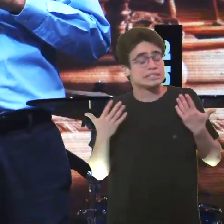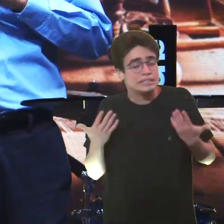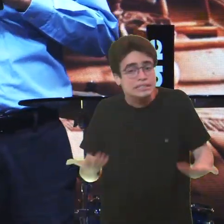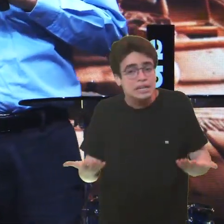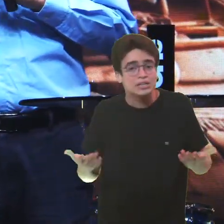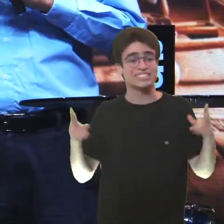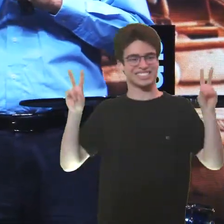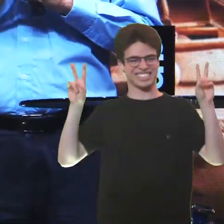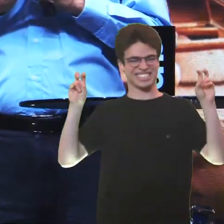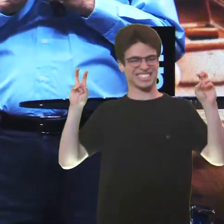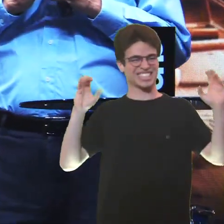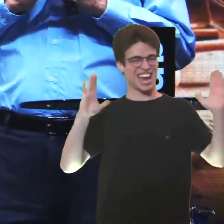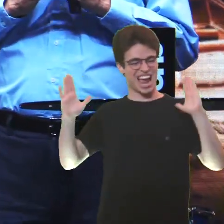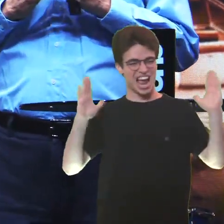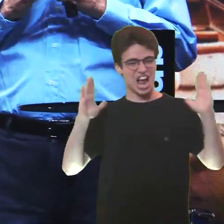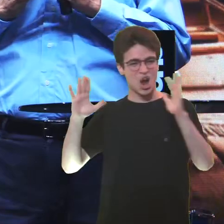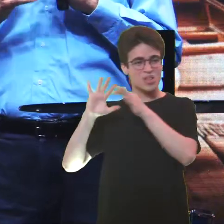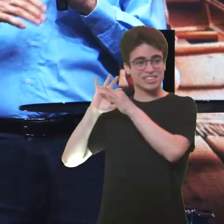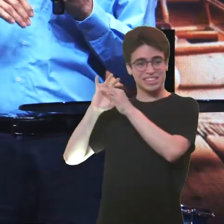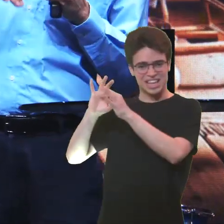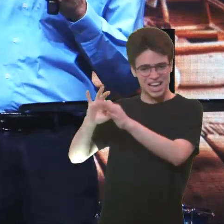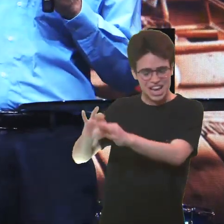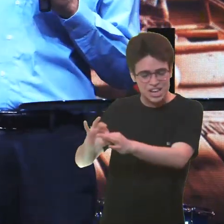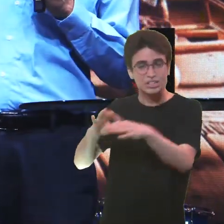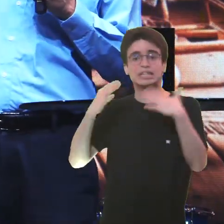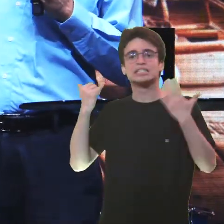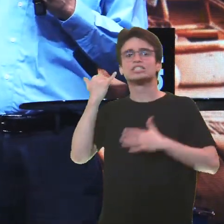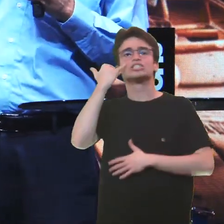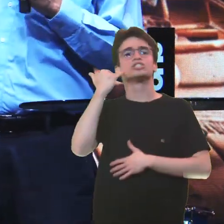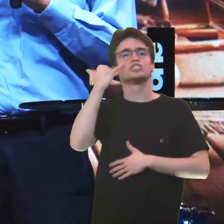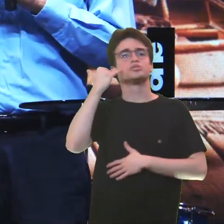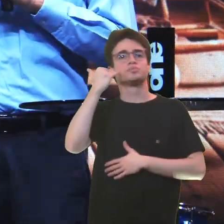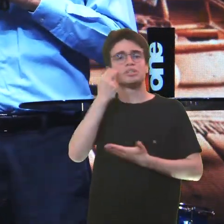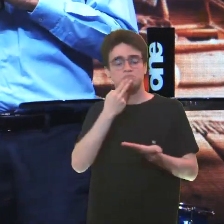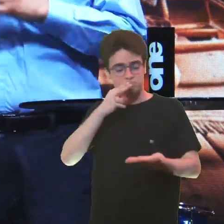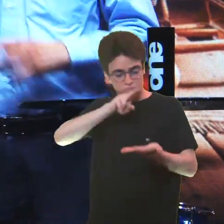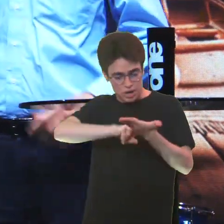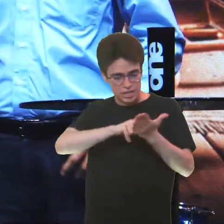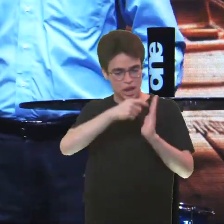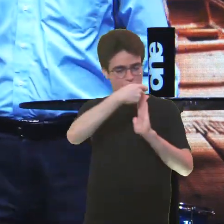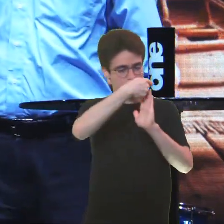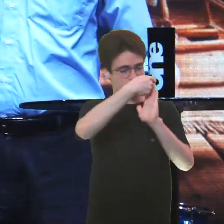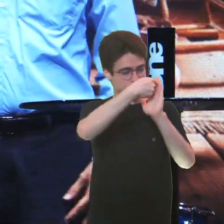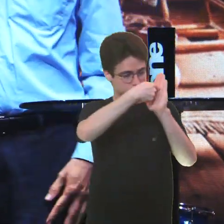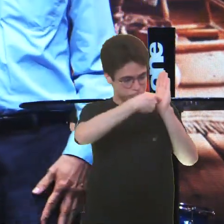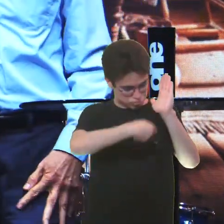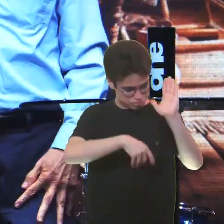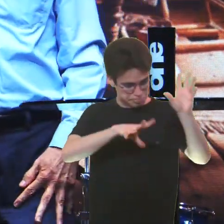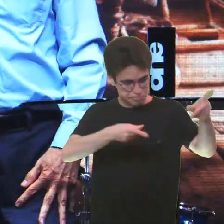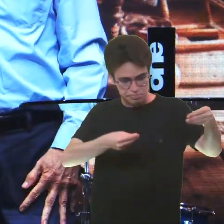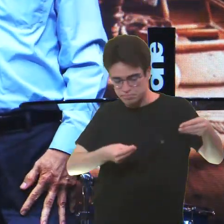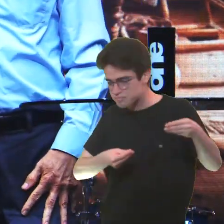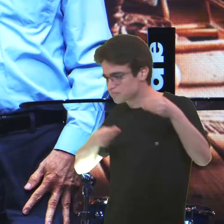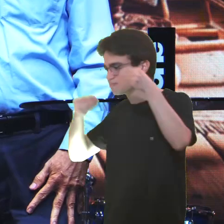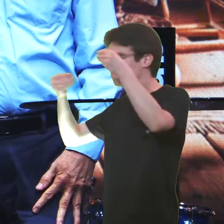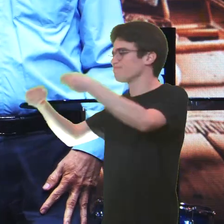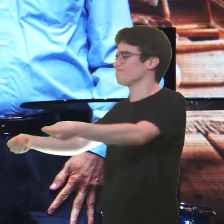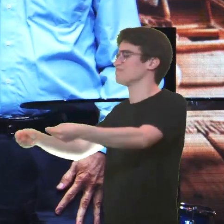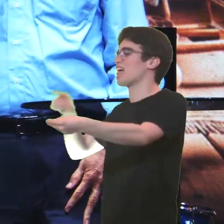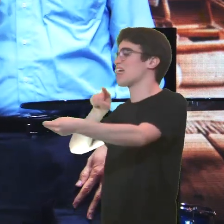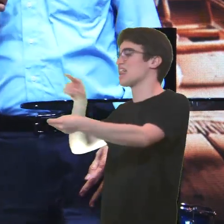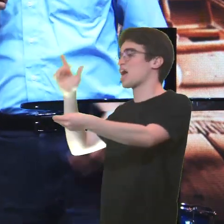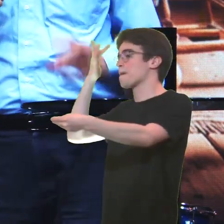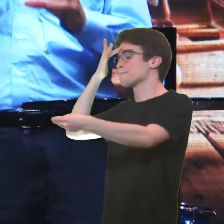dessas condições que Jeremias escreve a carta. y la hace llegar a los cautivos en E a Babilonia. faz chegar até aqueles que estavam em cativeiro na